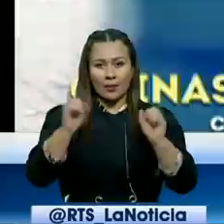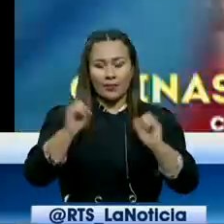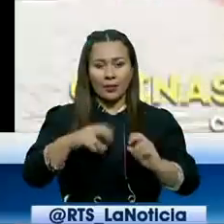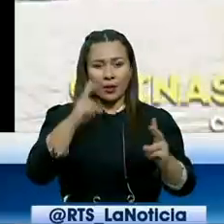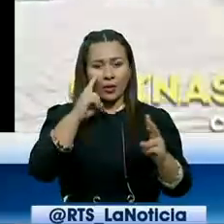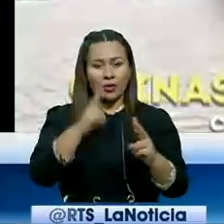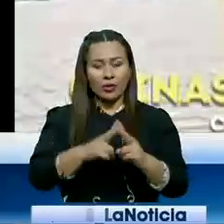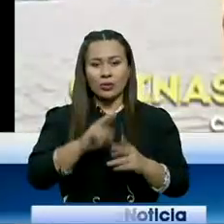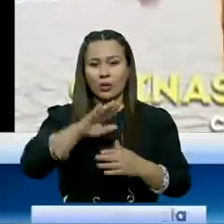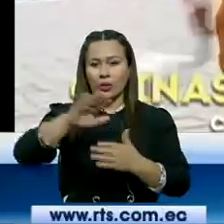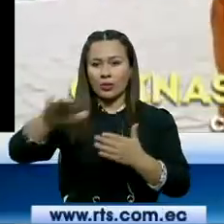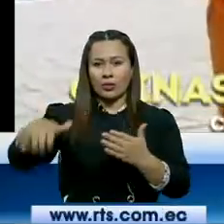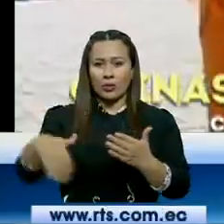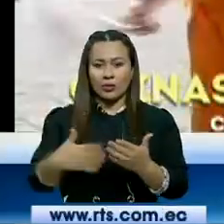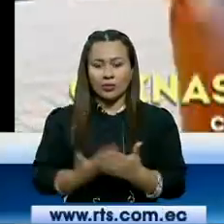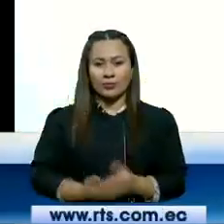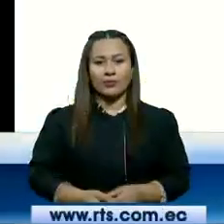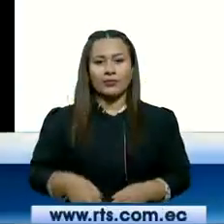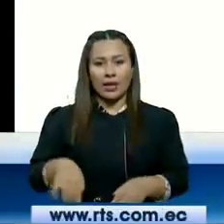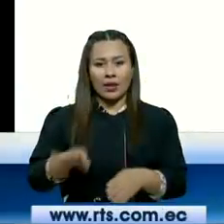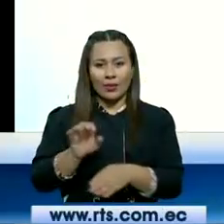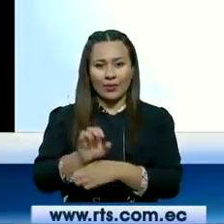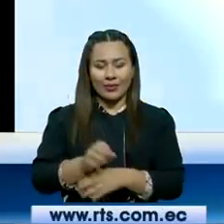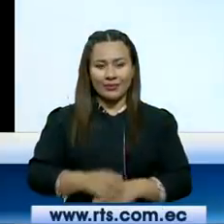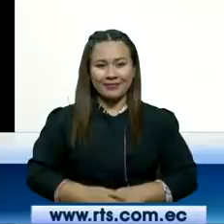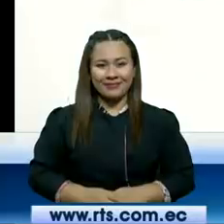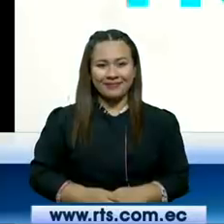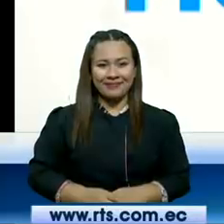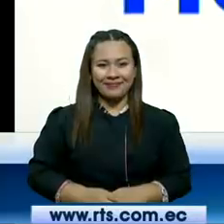nivel del país, del Ecuador.